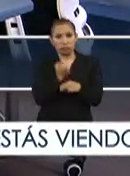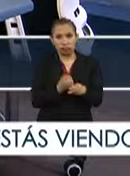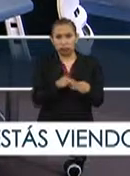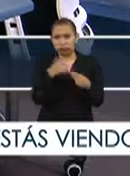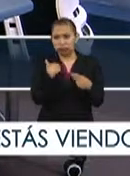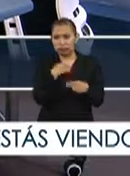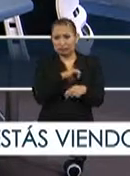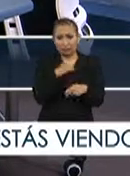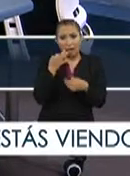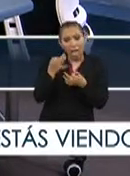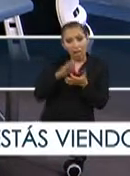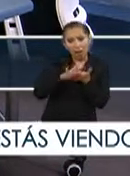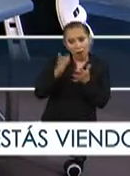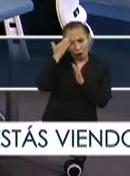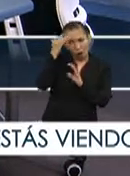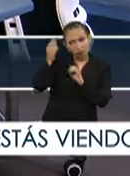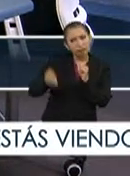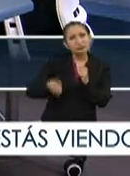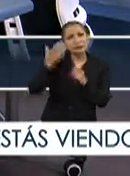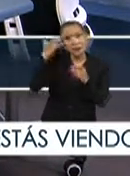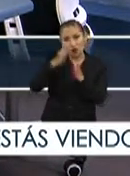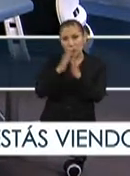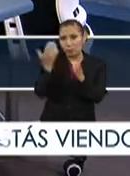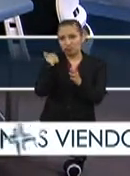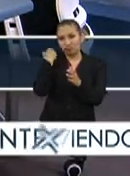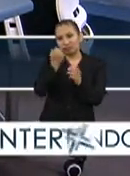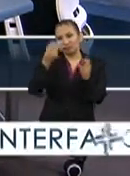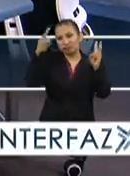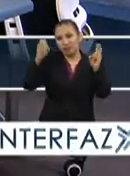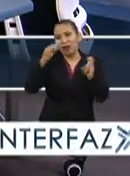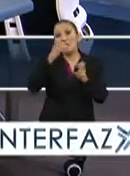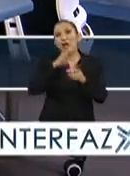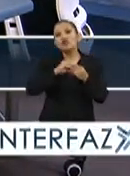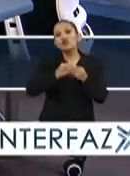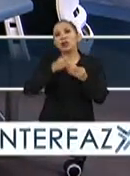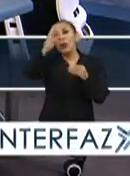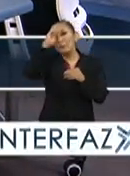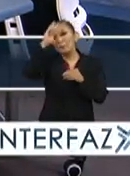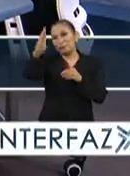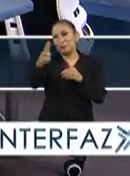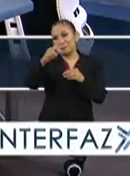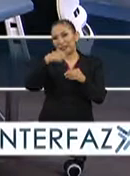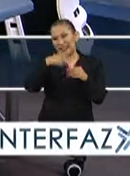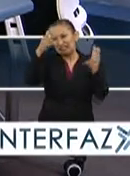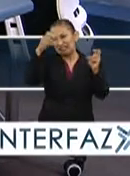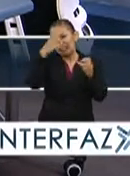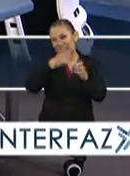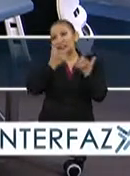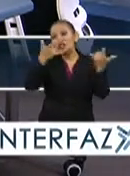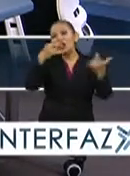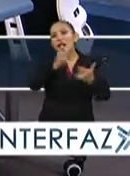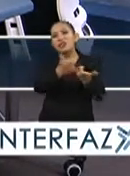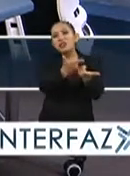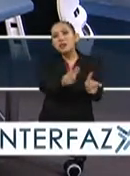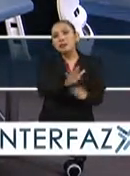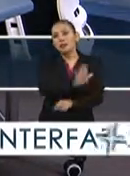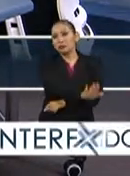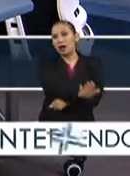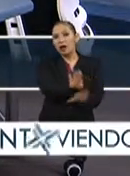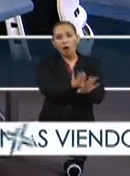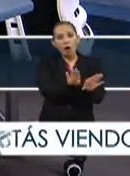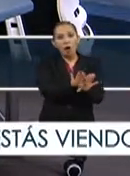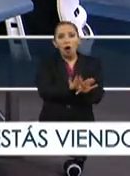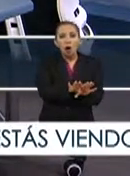que los amantes de la literatura conocen muy bien. Tiene un libro muy conocido que se llama Fruta Prohibida, que es una historia sobre la libertad, como